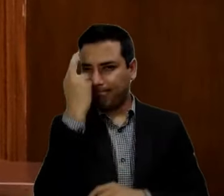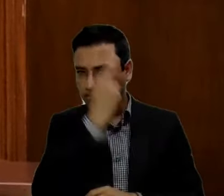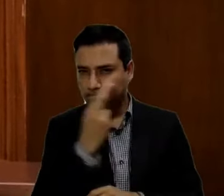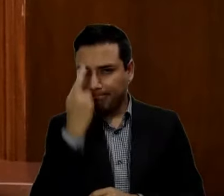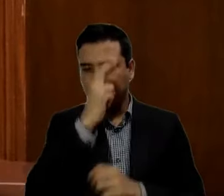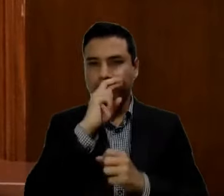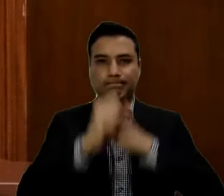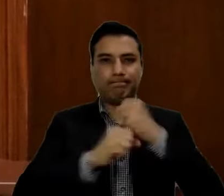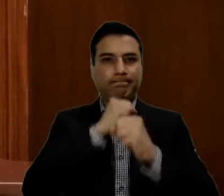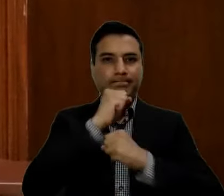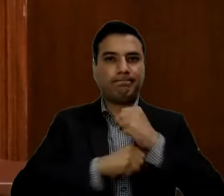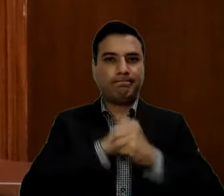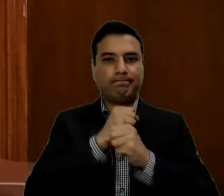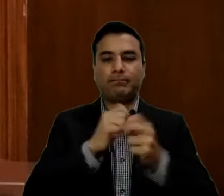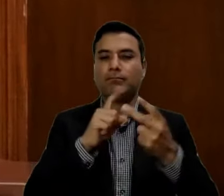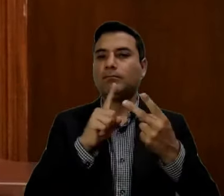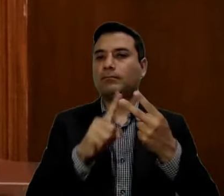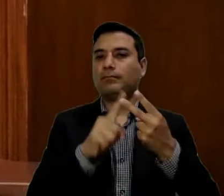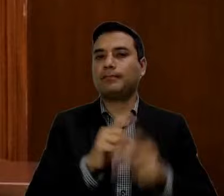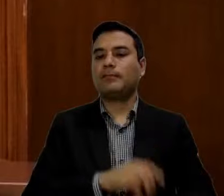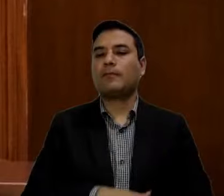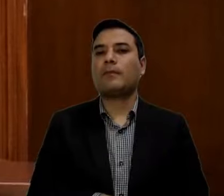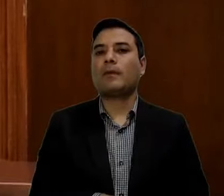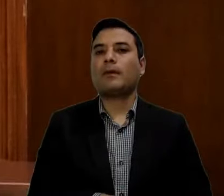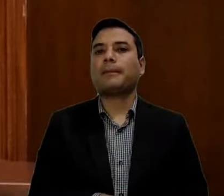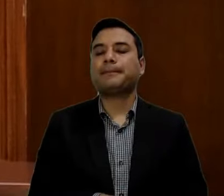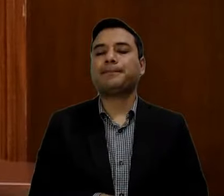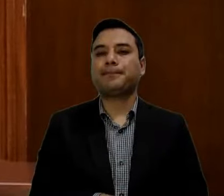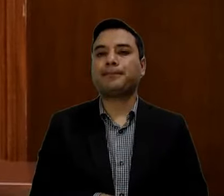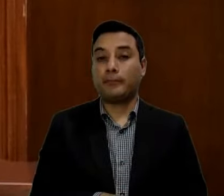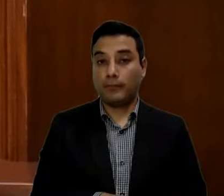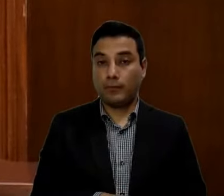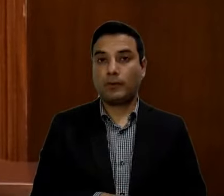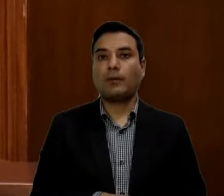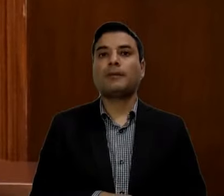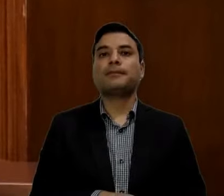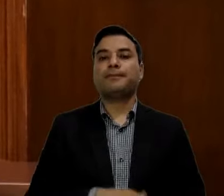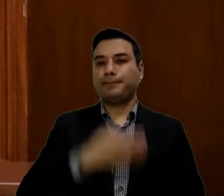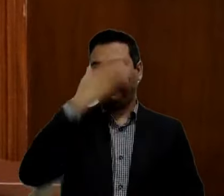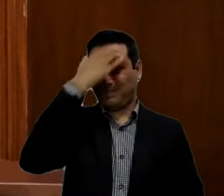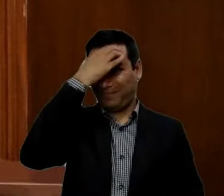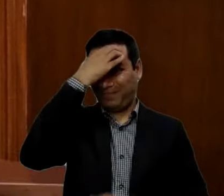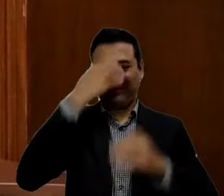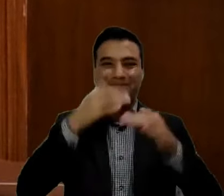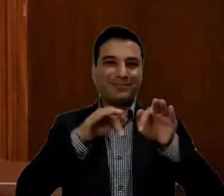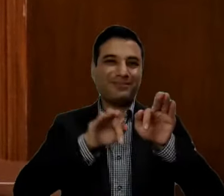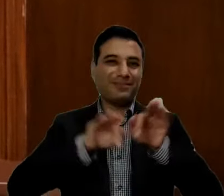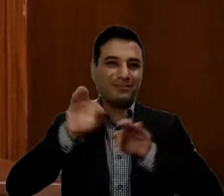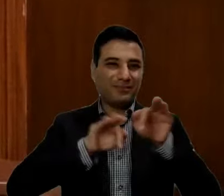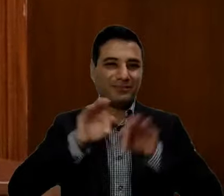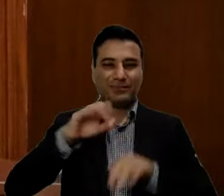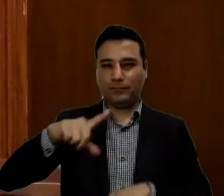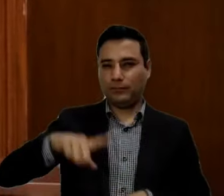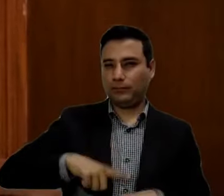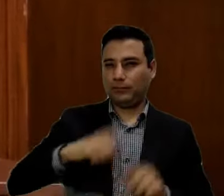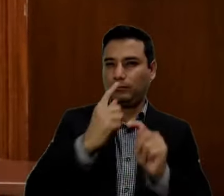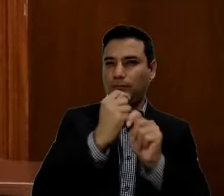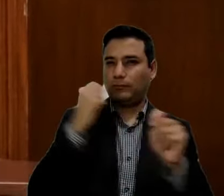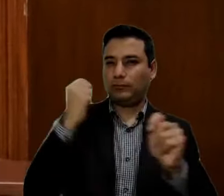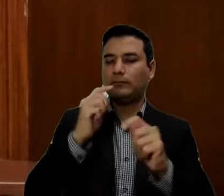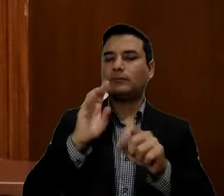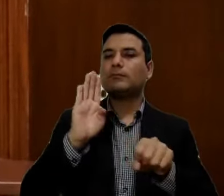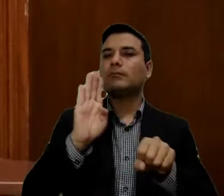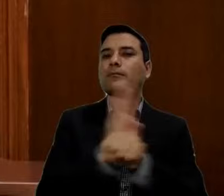Segundo, en beneficio de la economía de las y los operadores o choferes de transporte público, buscando